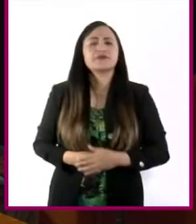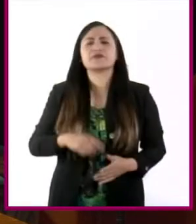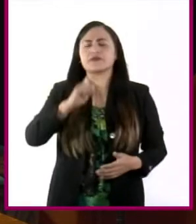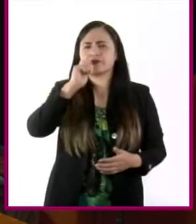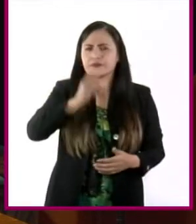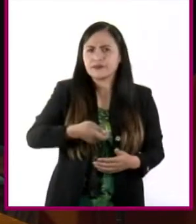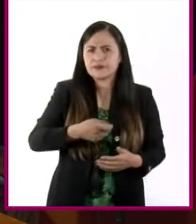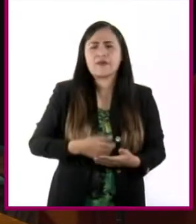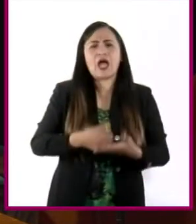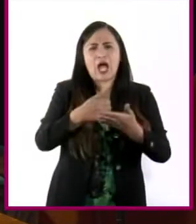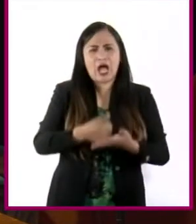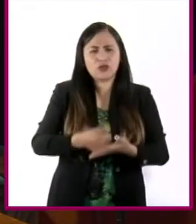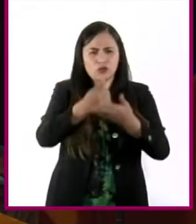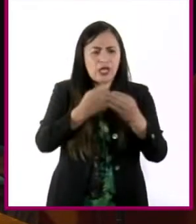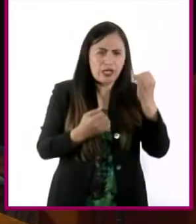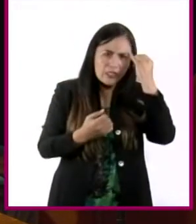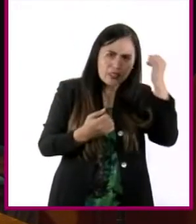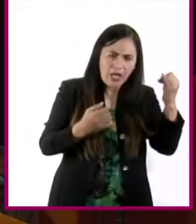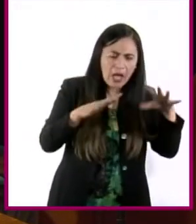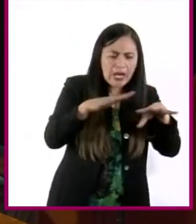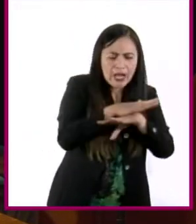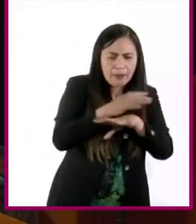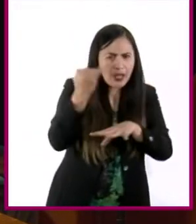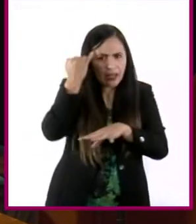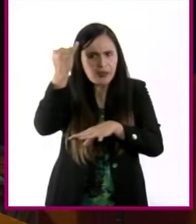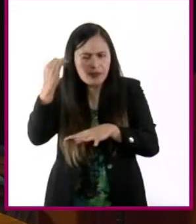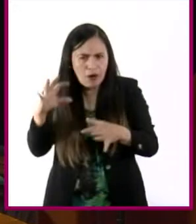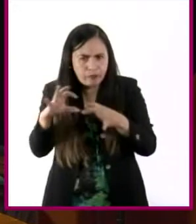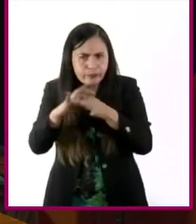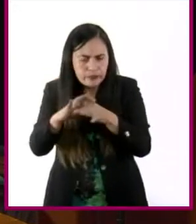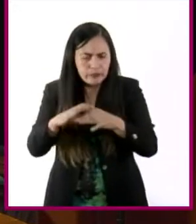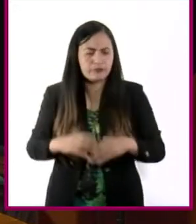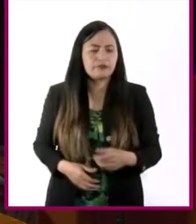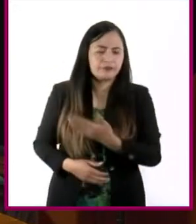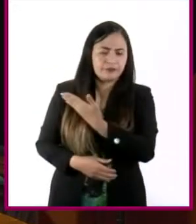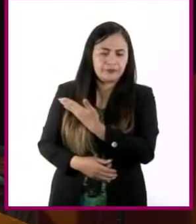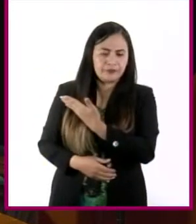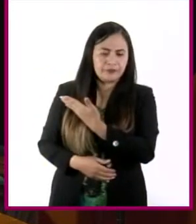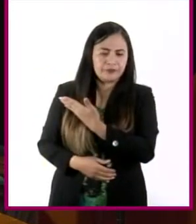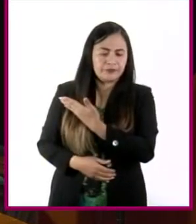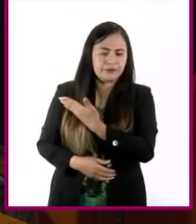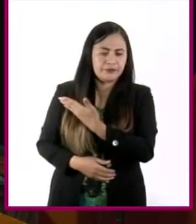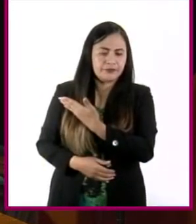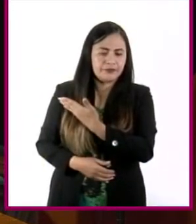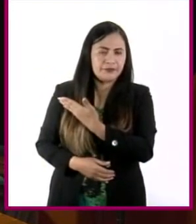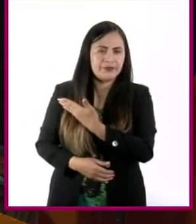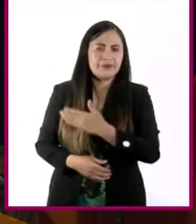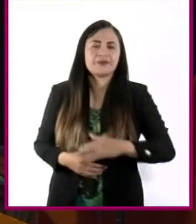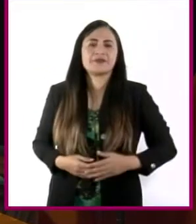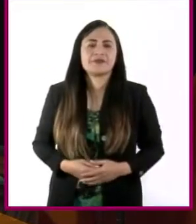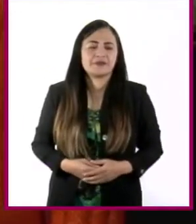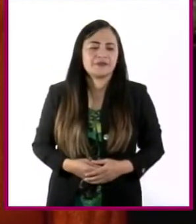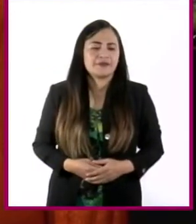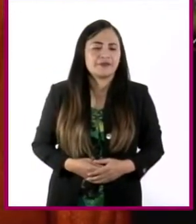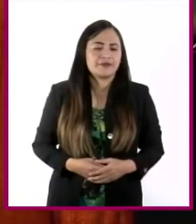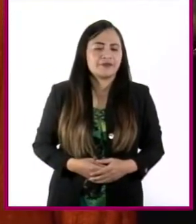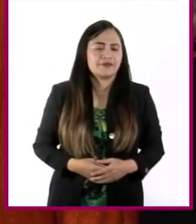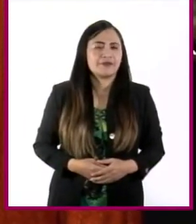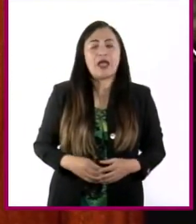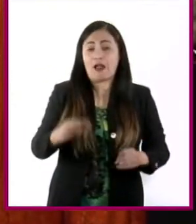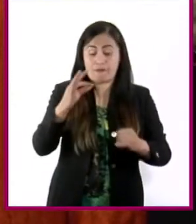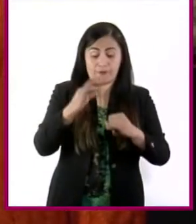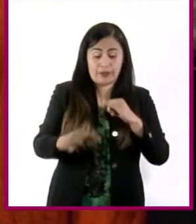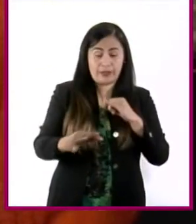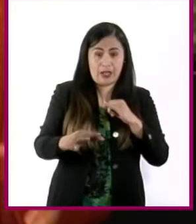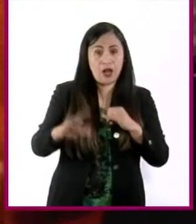que ayude a transitar de una idea a otra. Ser oraciones completas que resuman lo dicho y que anticipen lo que se dirá a continuación. Por último,